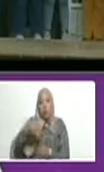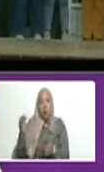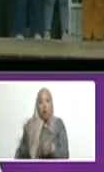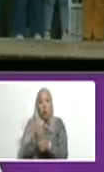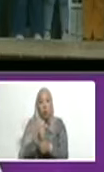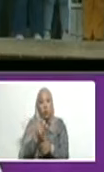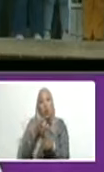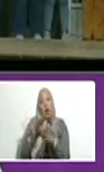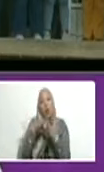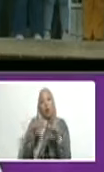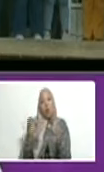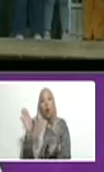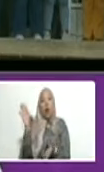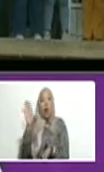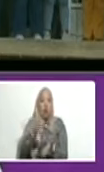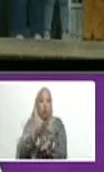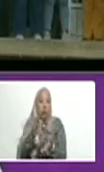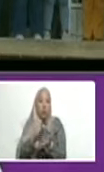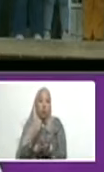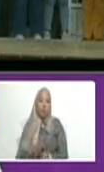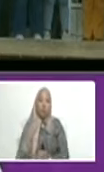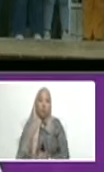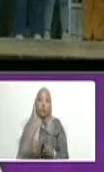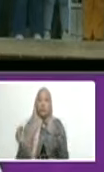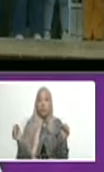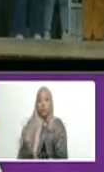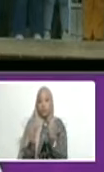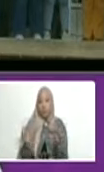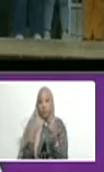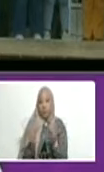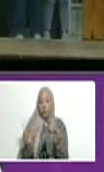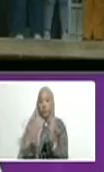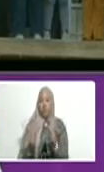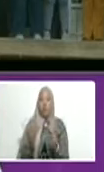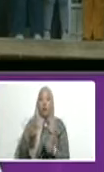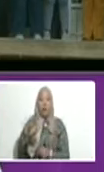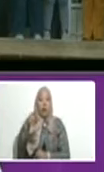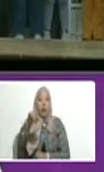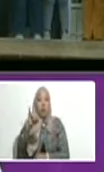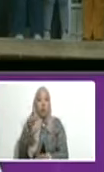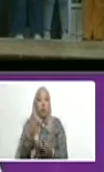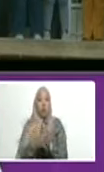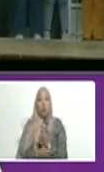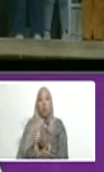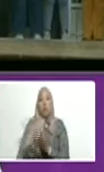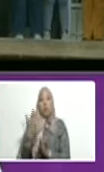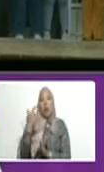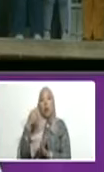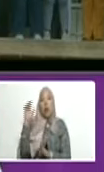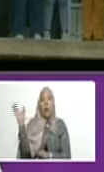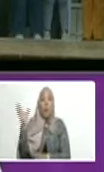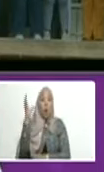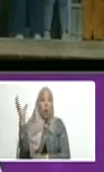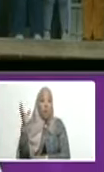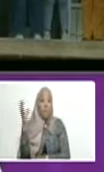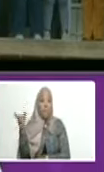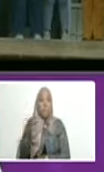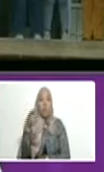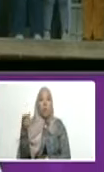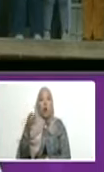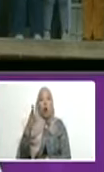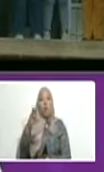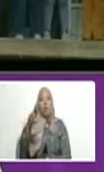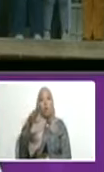en todas las ciudades. Bogotá, Cali, Medellín, Barranquilla,